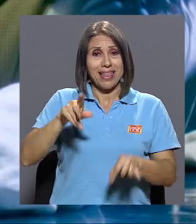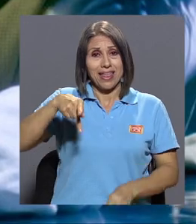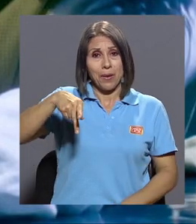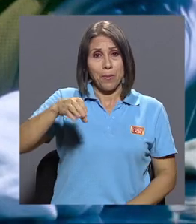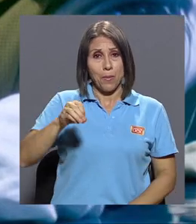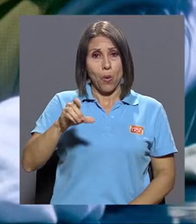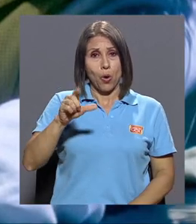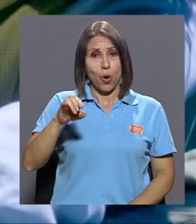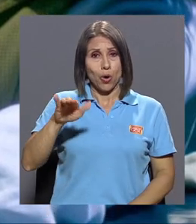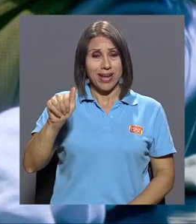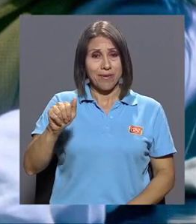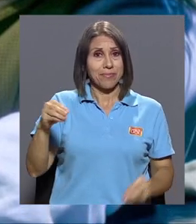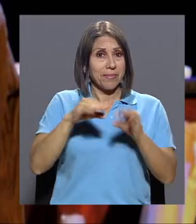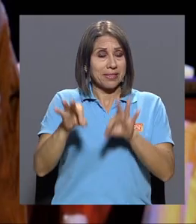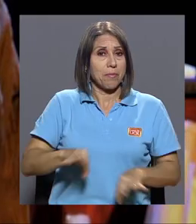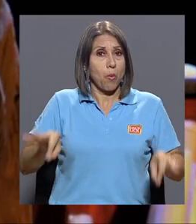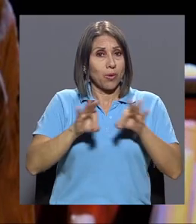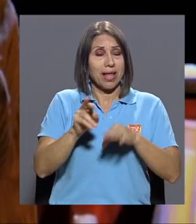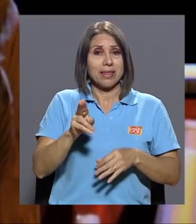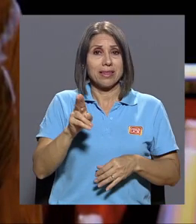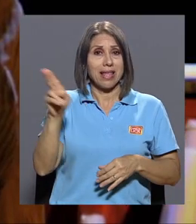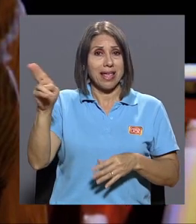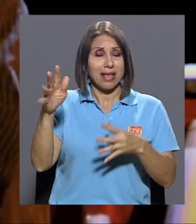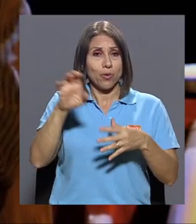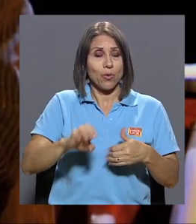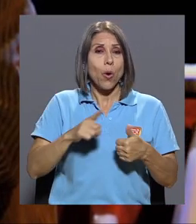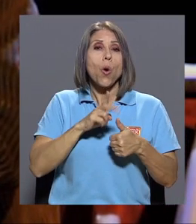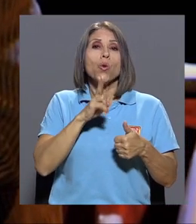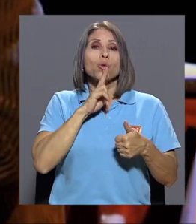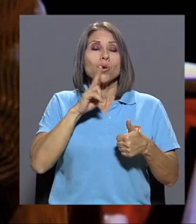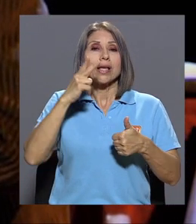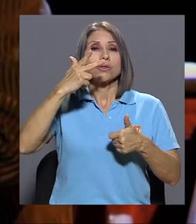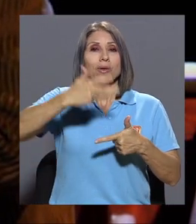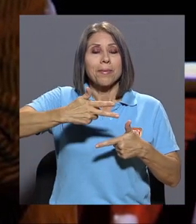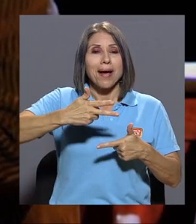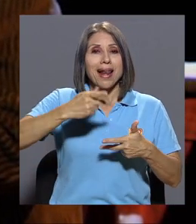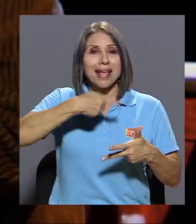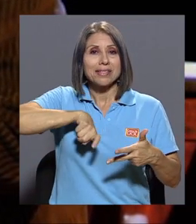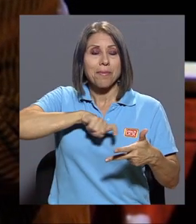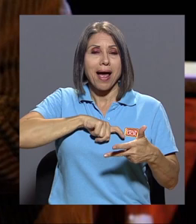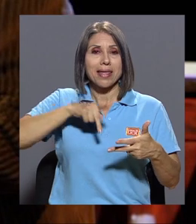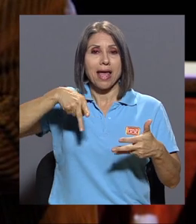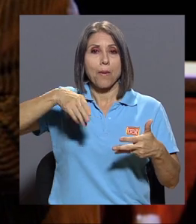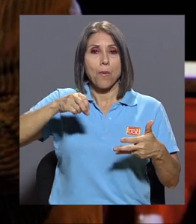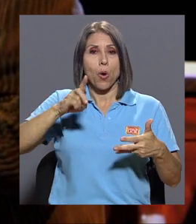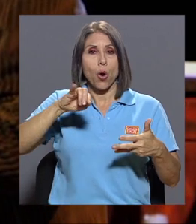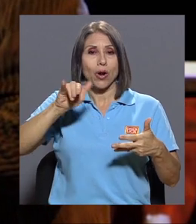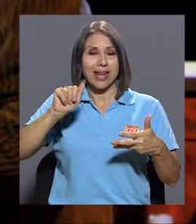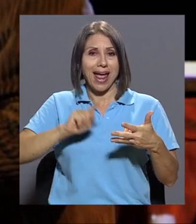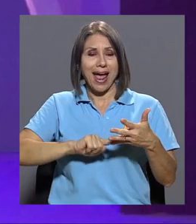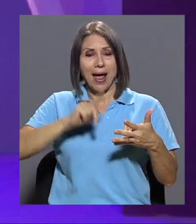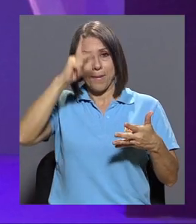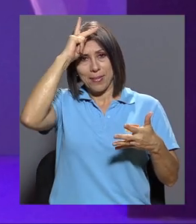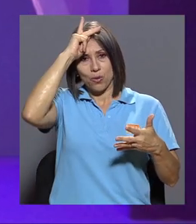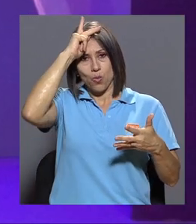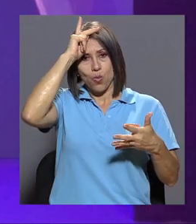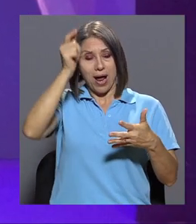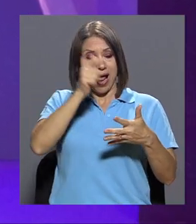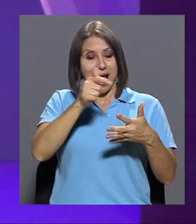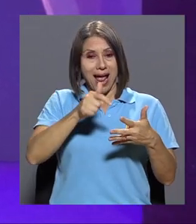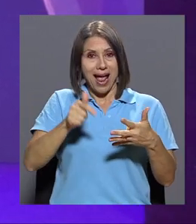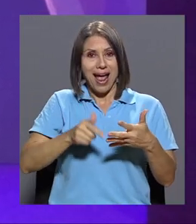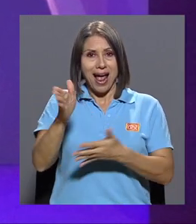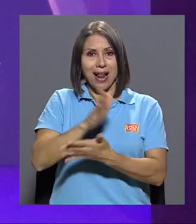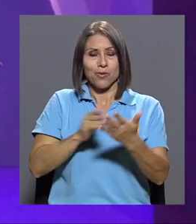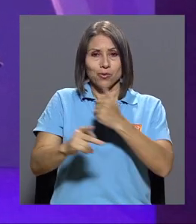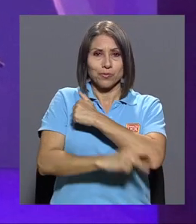que hay a nivel europeo honduras guatemala españa polonia perú son algunos de los países que